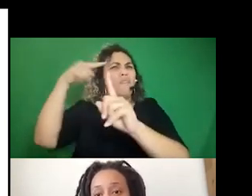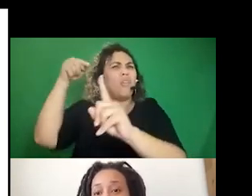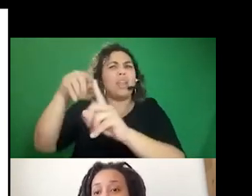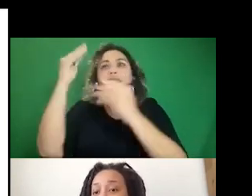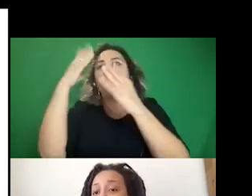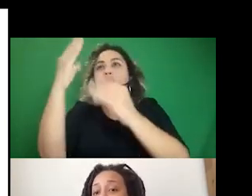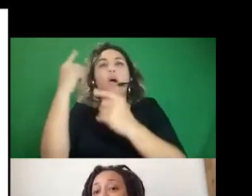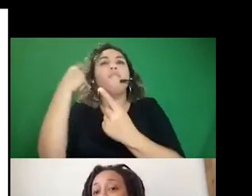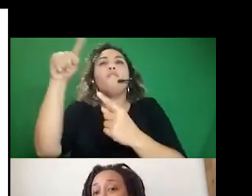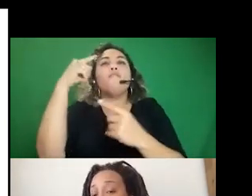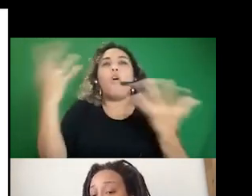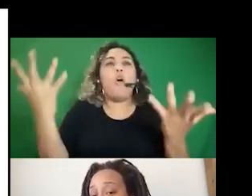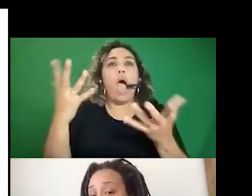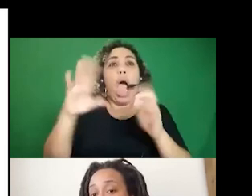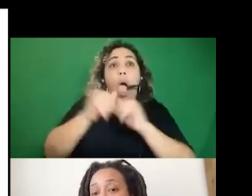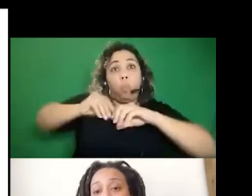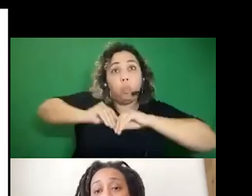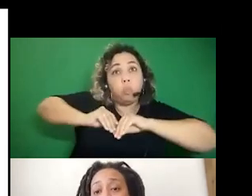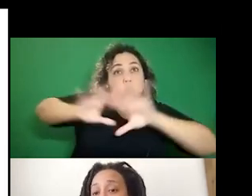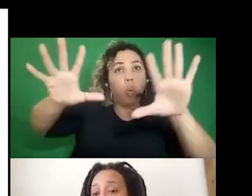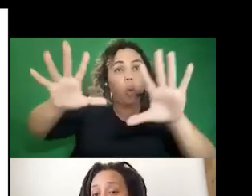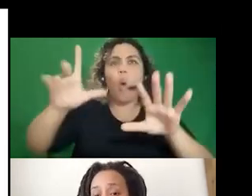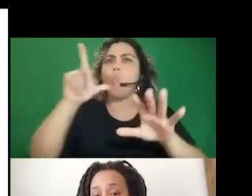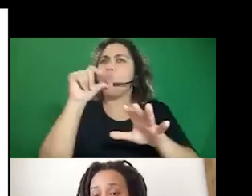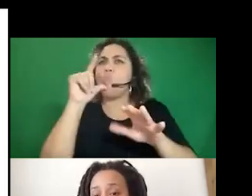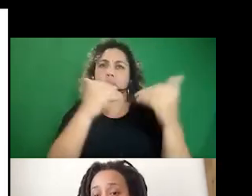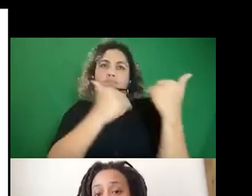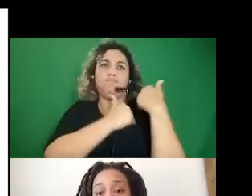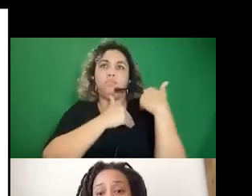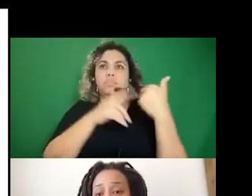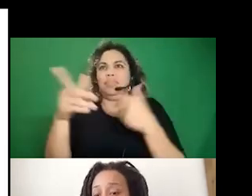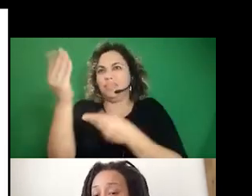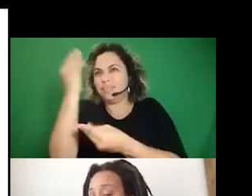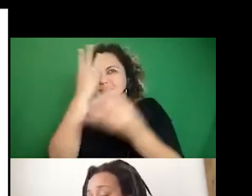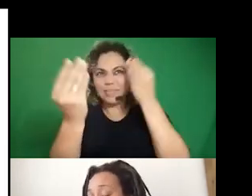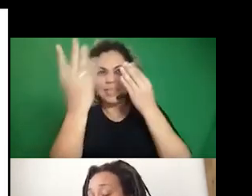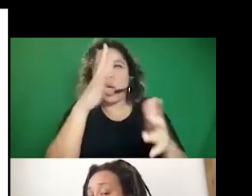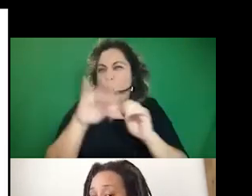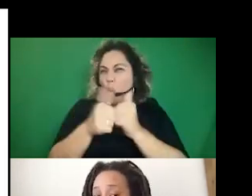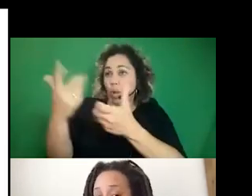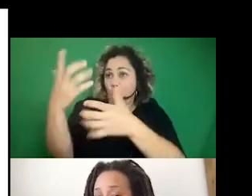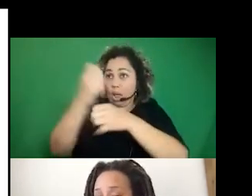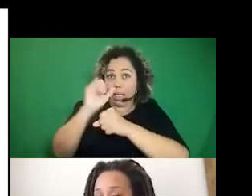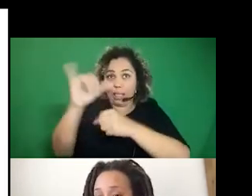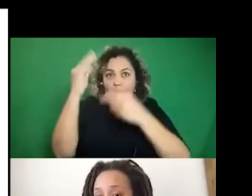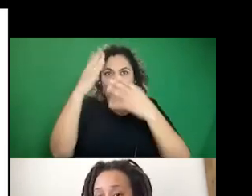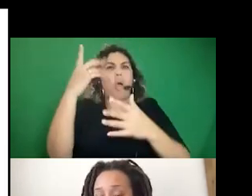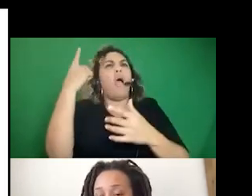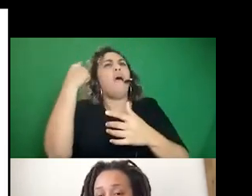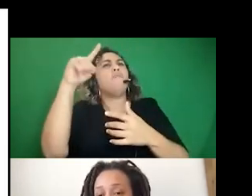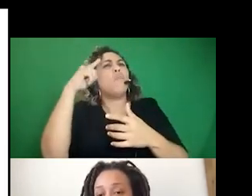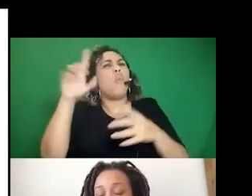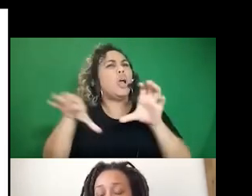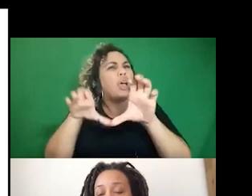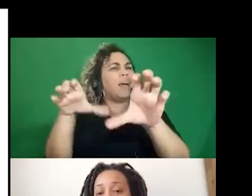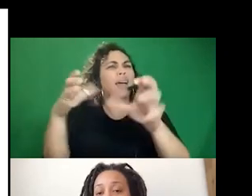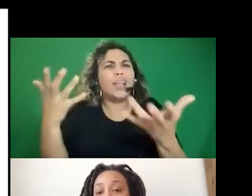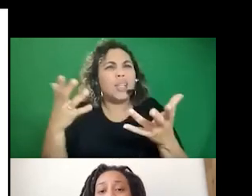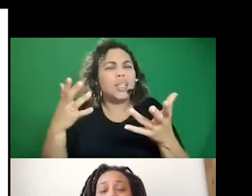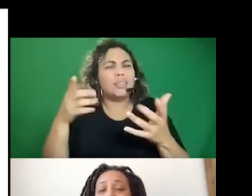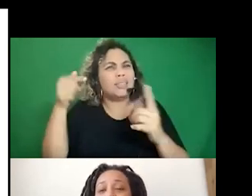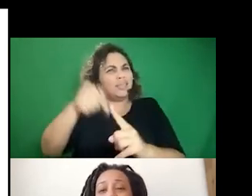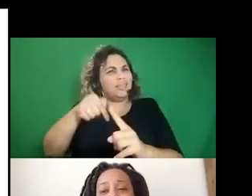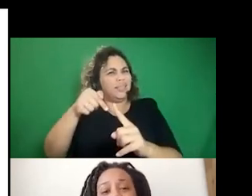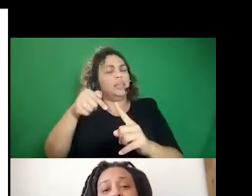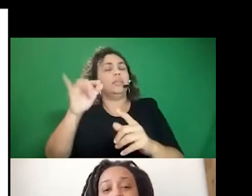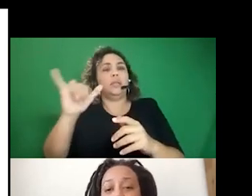operacional como este como cuál es la función de la desinformación cómo se propaga y quien interactúa con